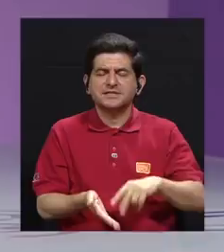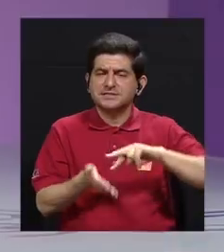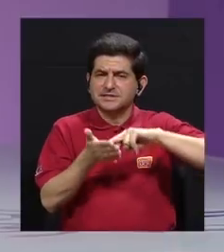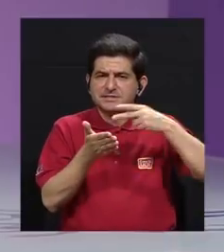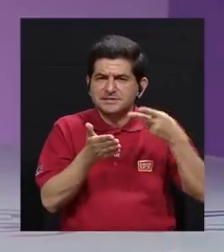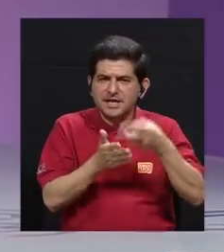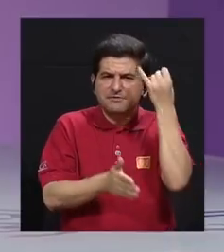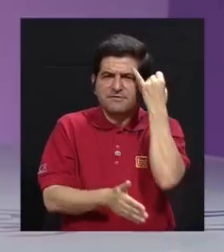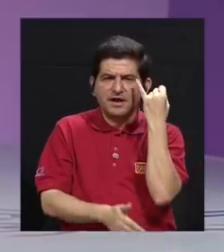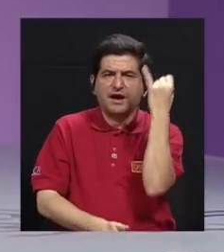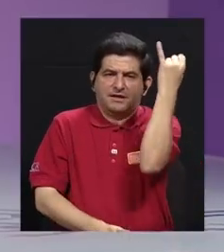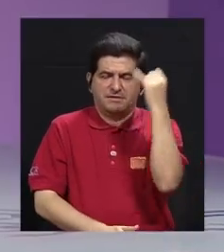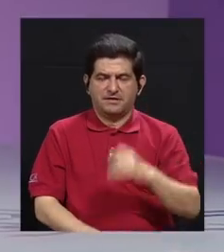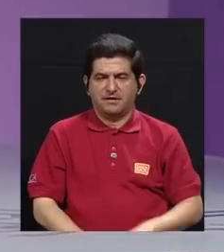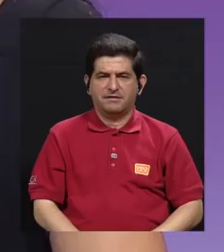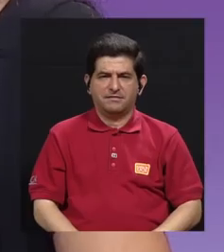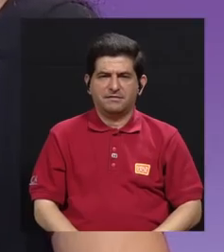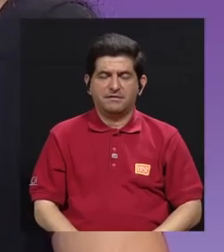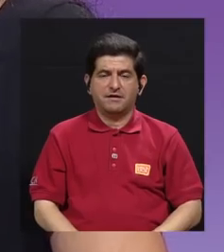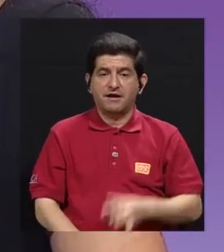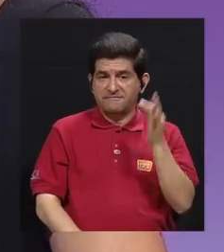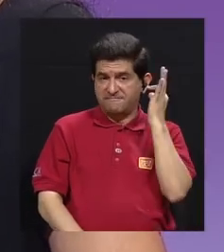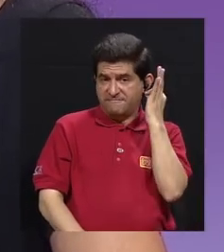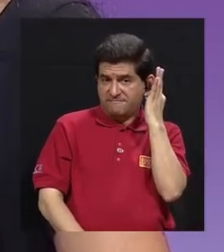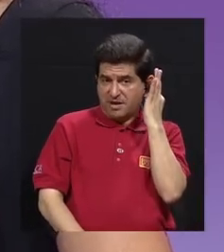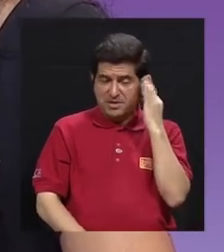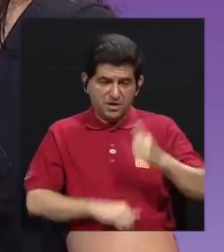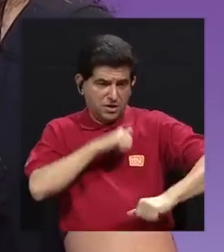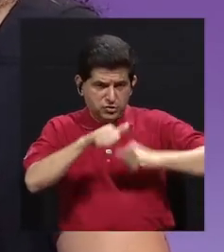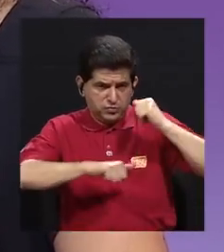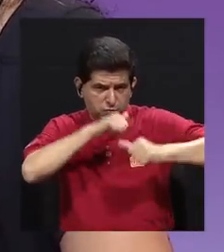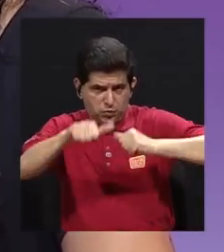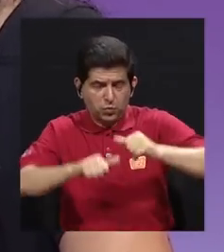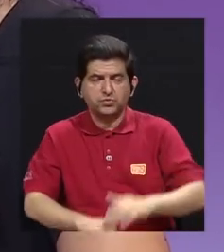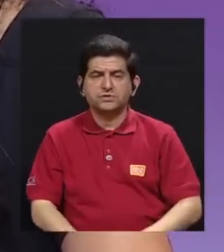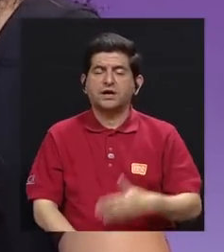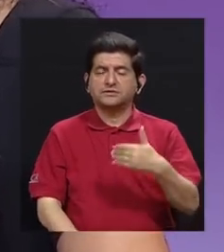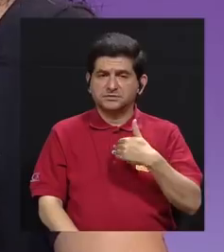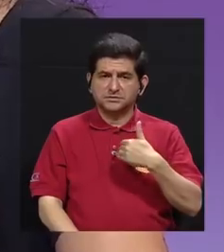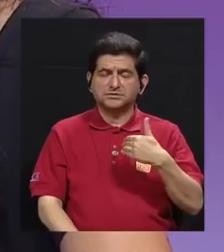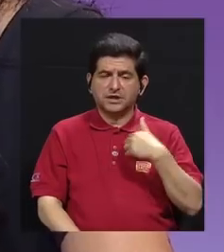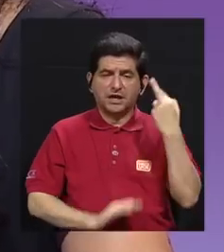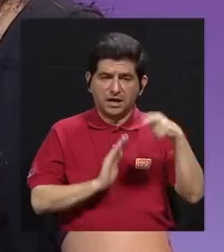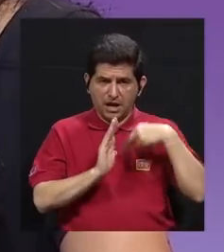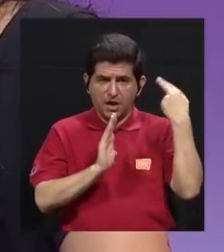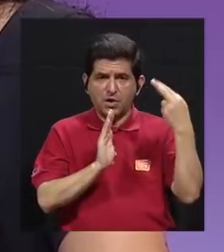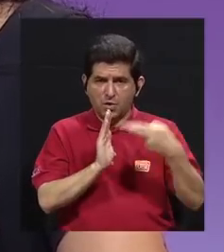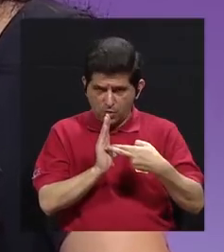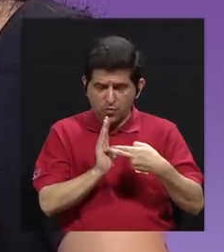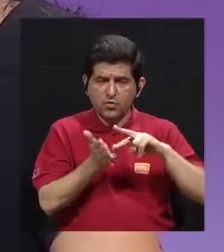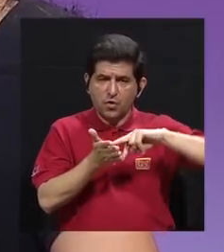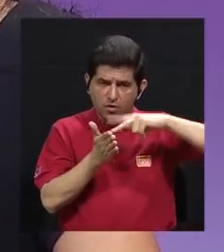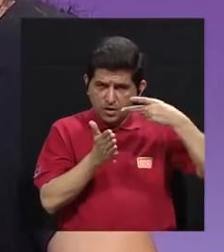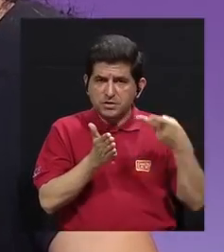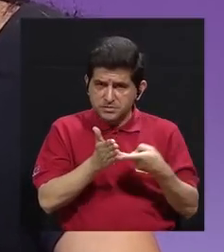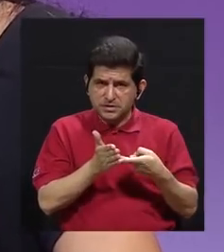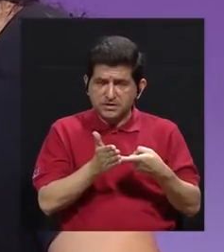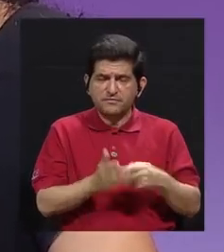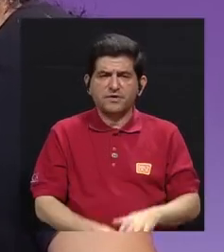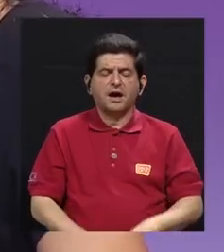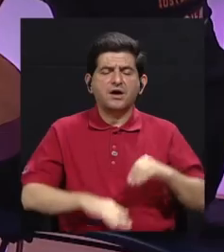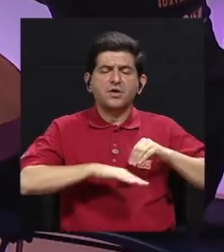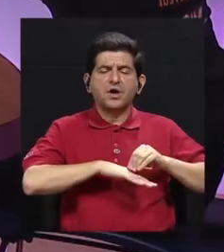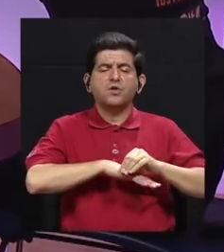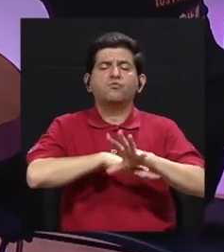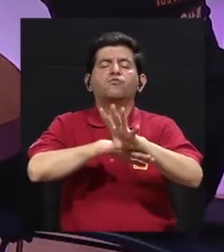veces conceptuales o ideológicas, el feminismo, los feminismos han tenido un papel ahí también en lo que